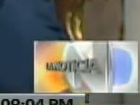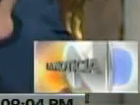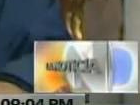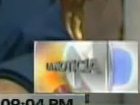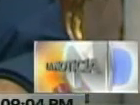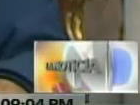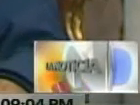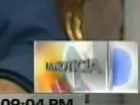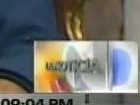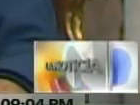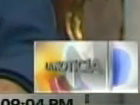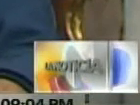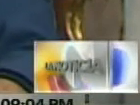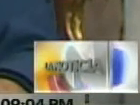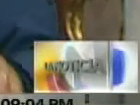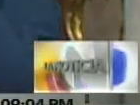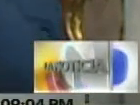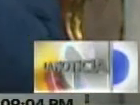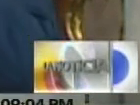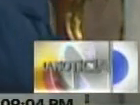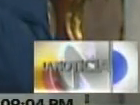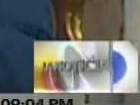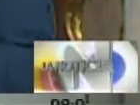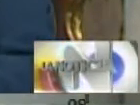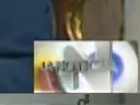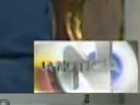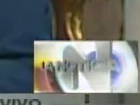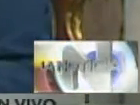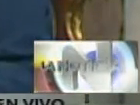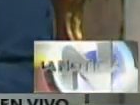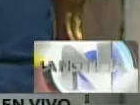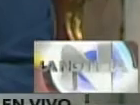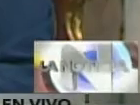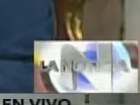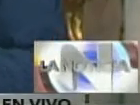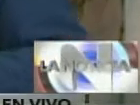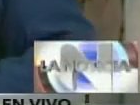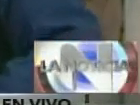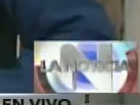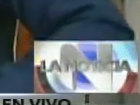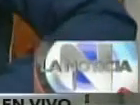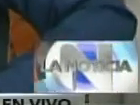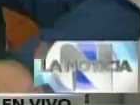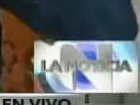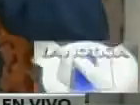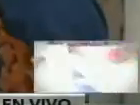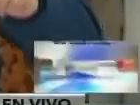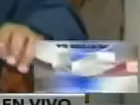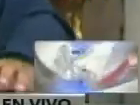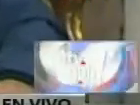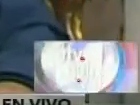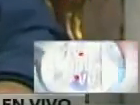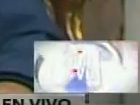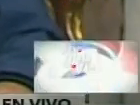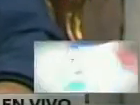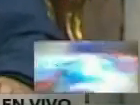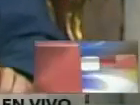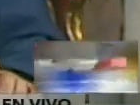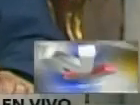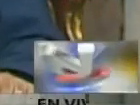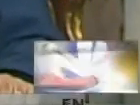verdad. ¿Verdad, camarada? Bueno, para adelante. Igualmente quiero anunciar para este sábado.